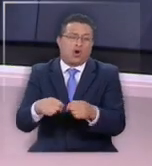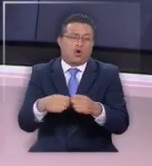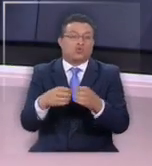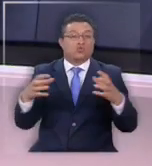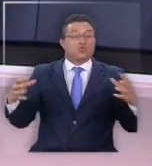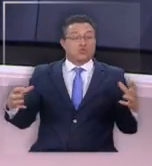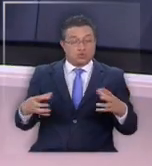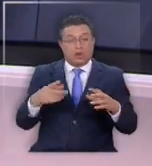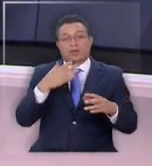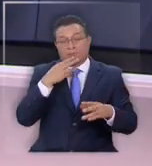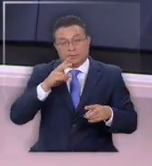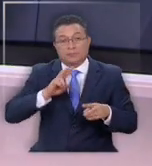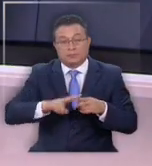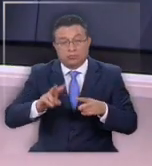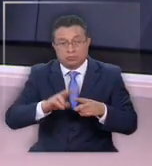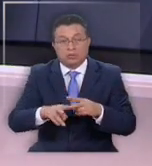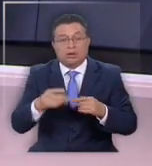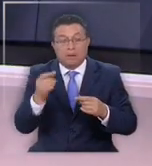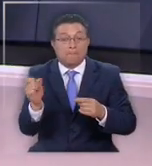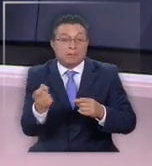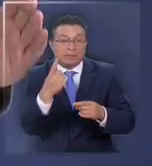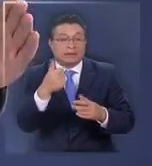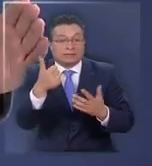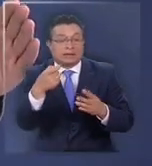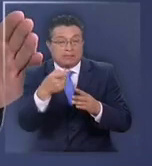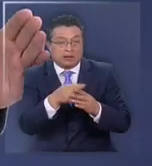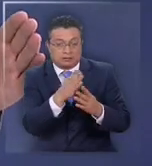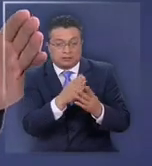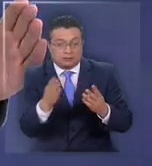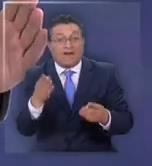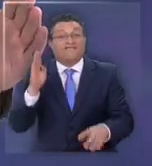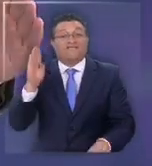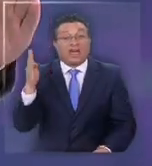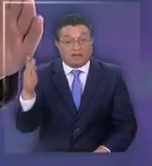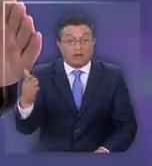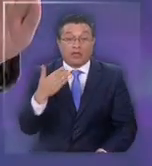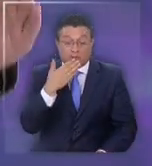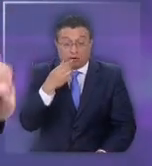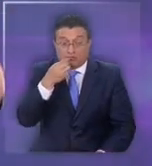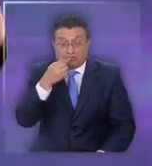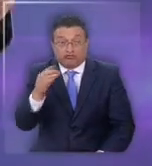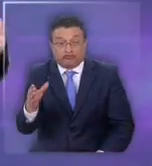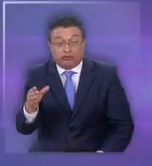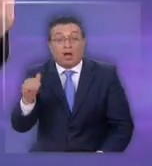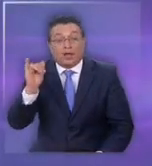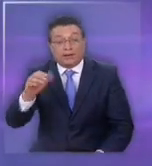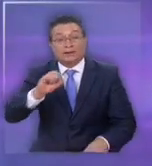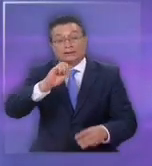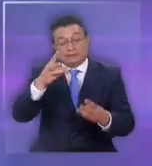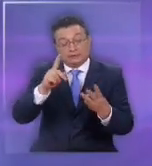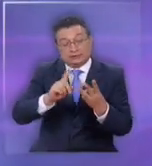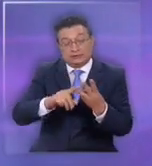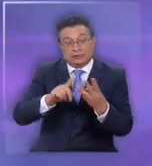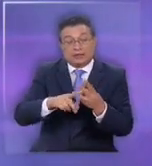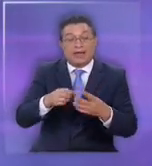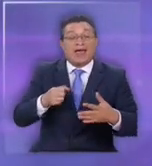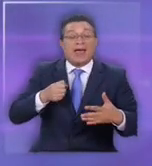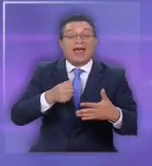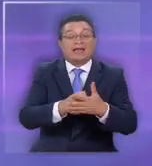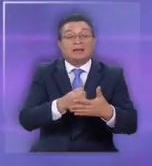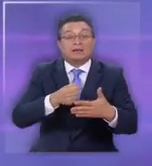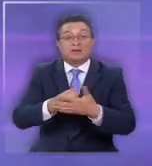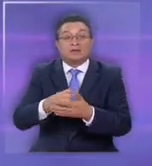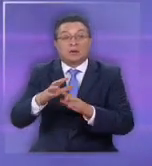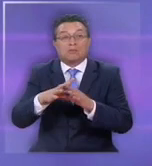también que es terminar el primer semestre ya va quedando está entre esas por supuesto y después una tercera fase que son las estaciones en